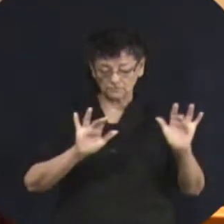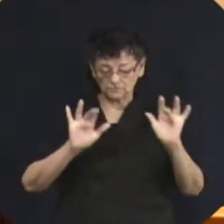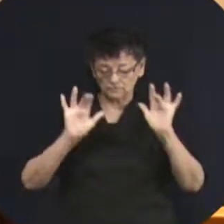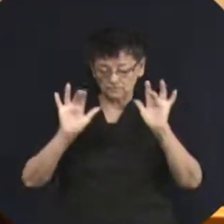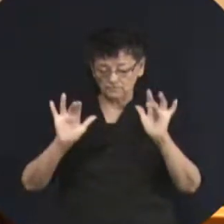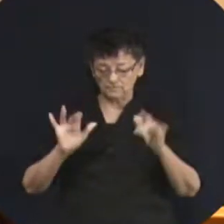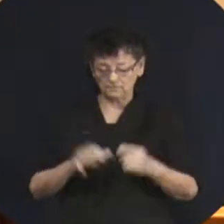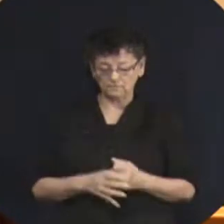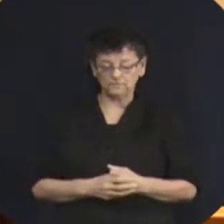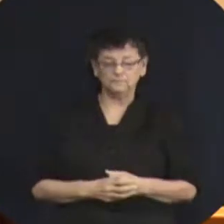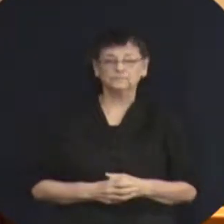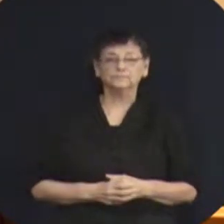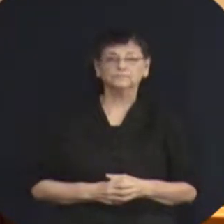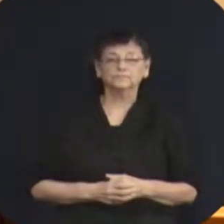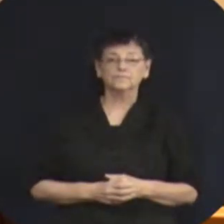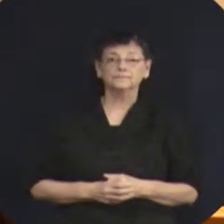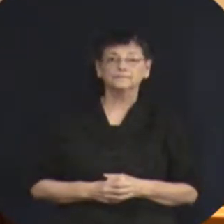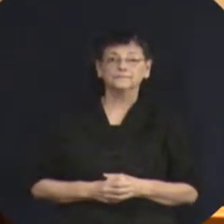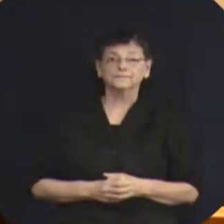misericordioso.